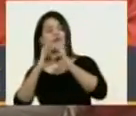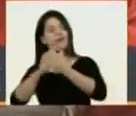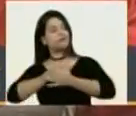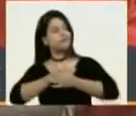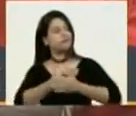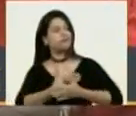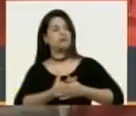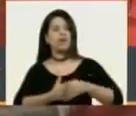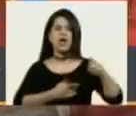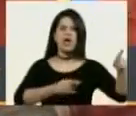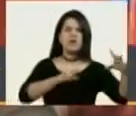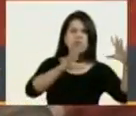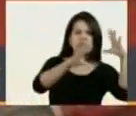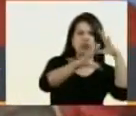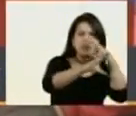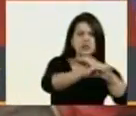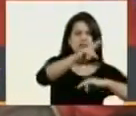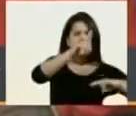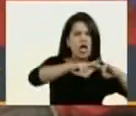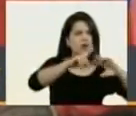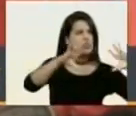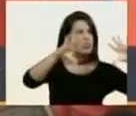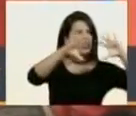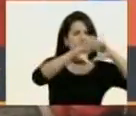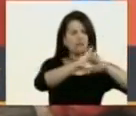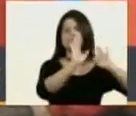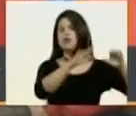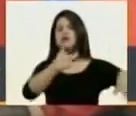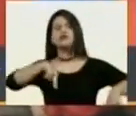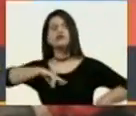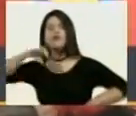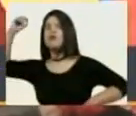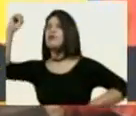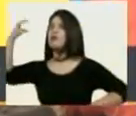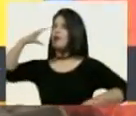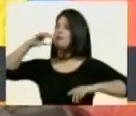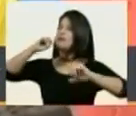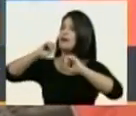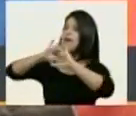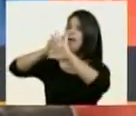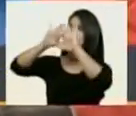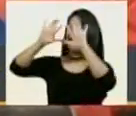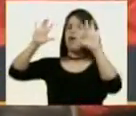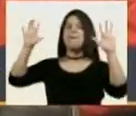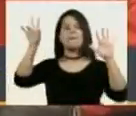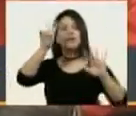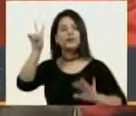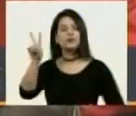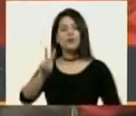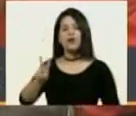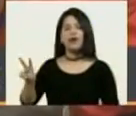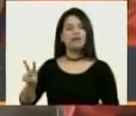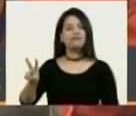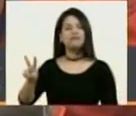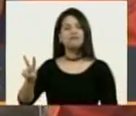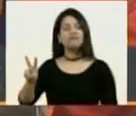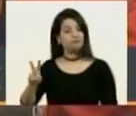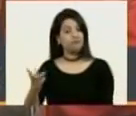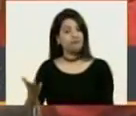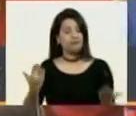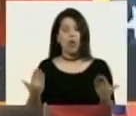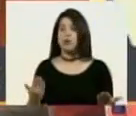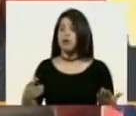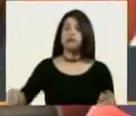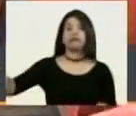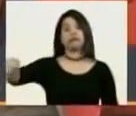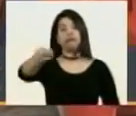la oscuridad que ellos proponen al país con luz y claridad para esta patria. Nosotros tenemos una gran tarea,